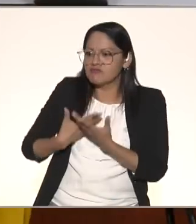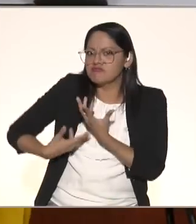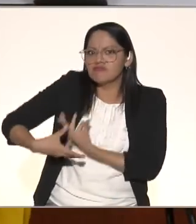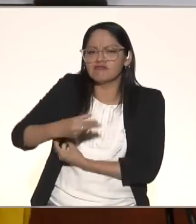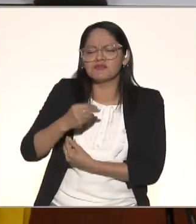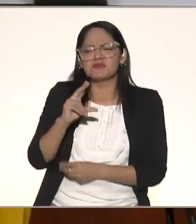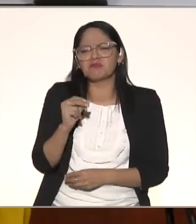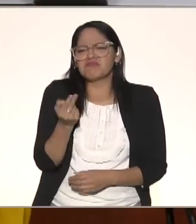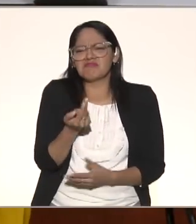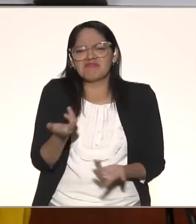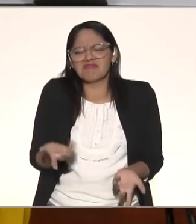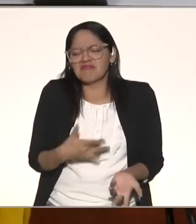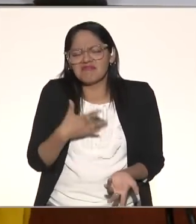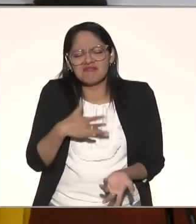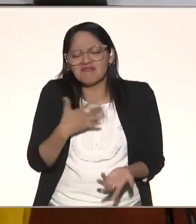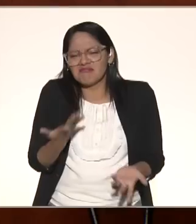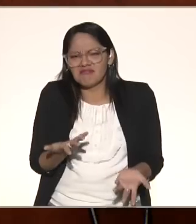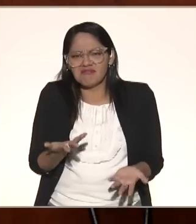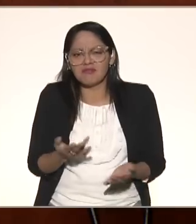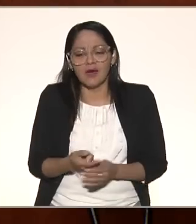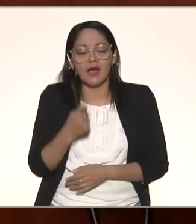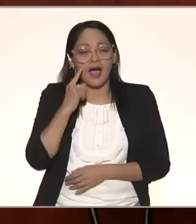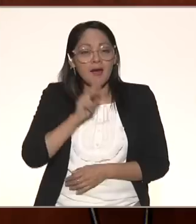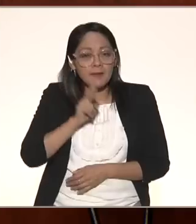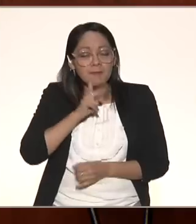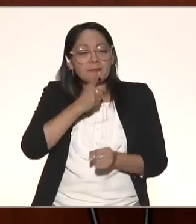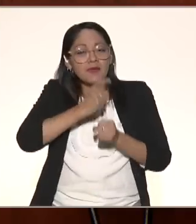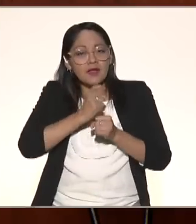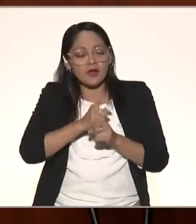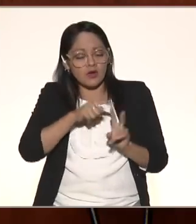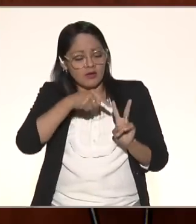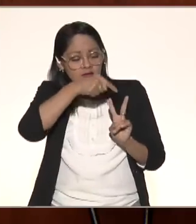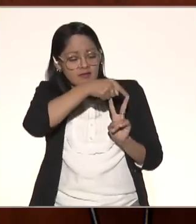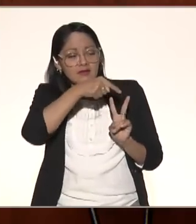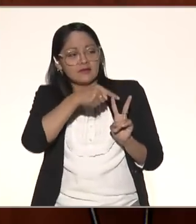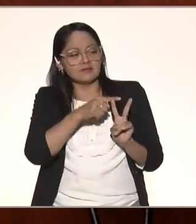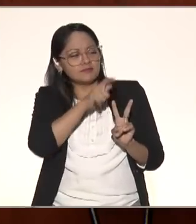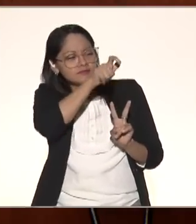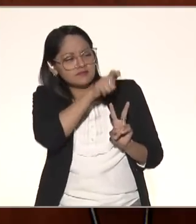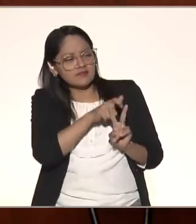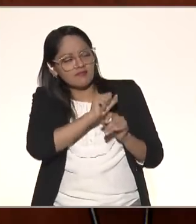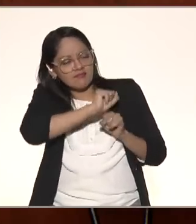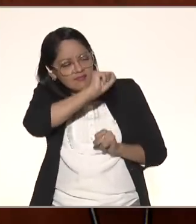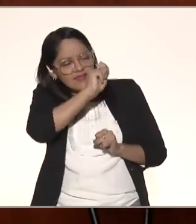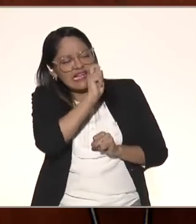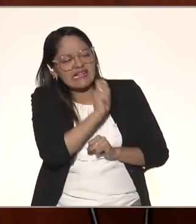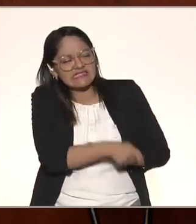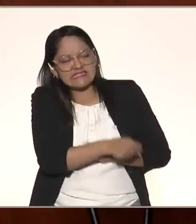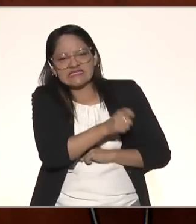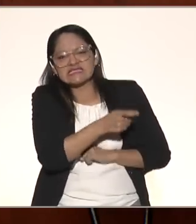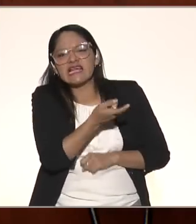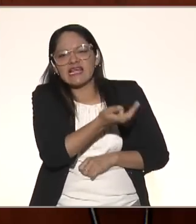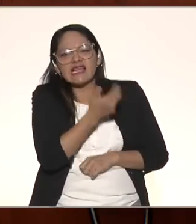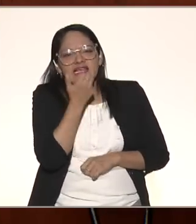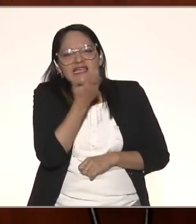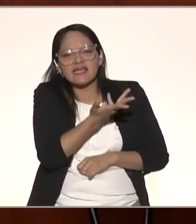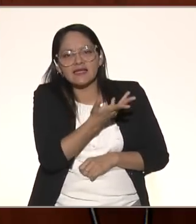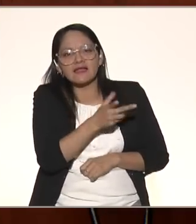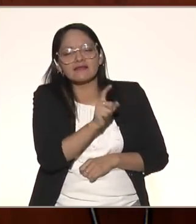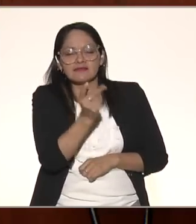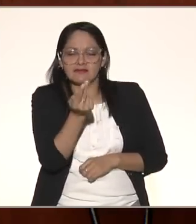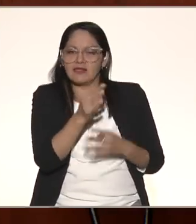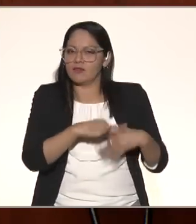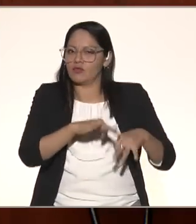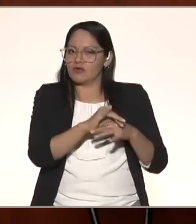Entonces, atrevernos a averiguar quién es el otro y qué necesita que sería la empatía. Creo que la empatía es mucho más importante que el 50-50.